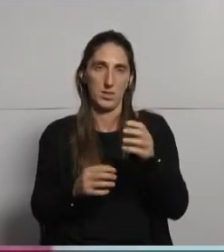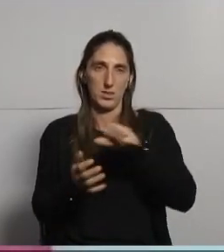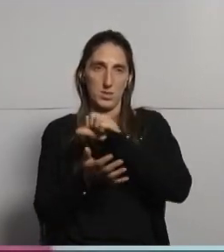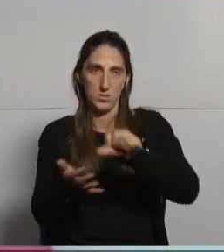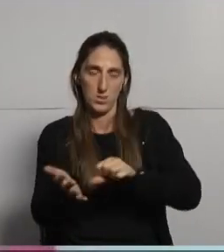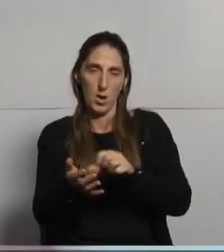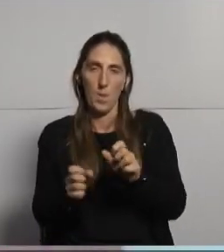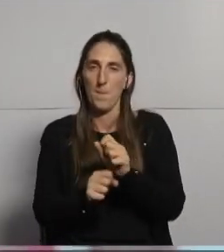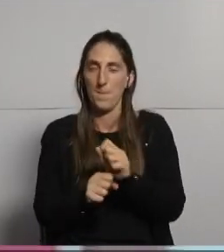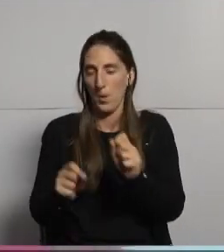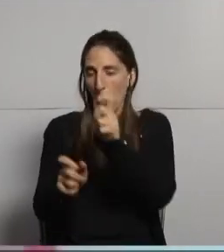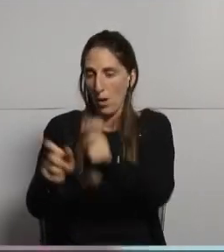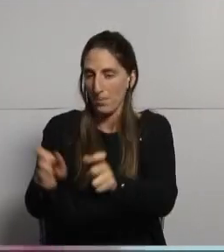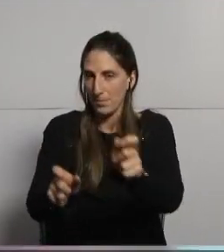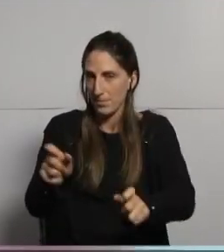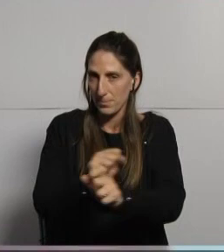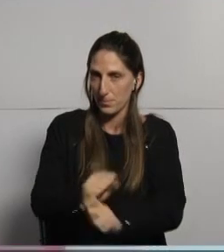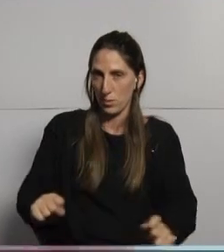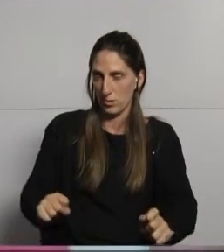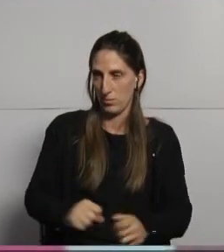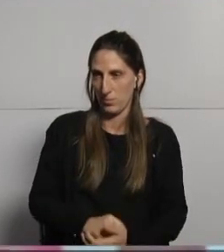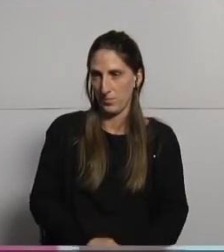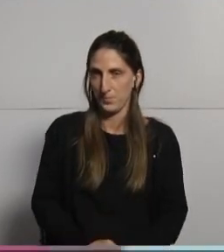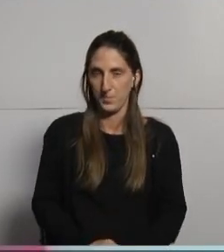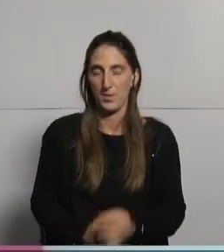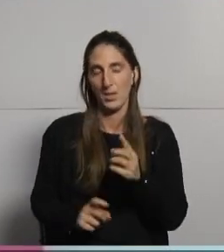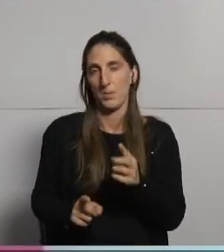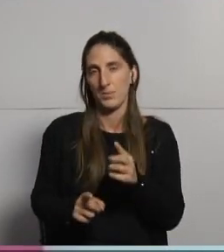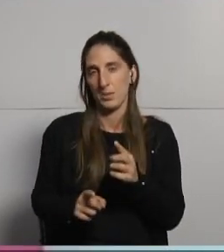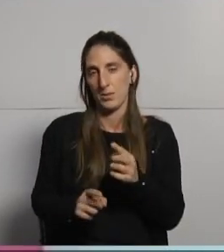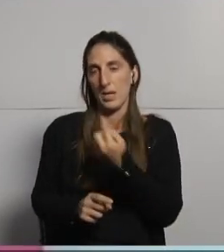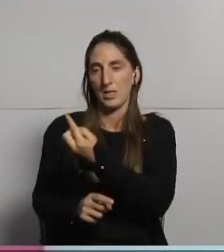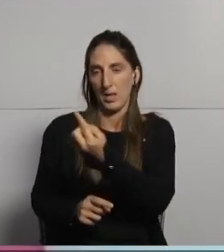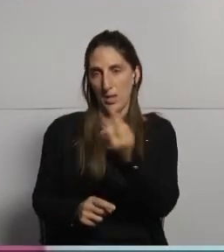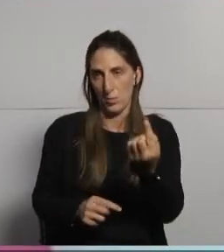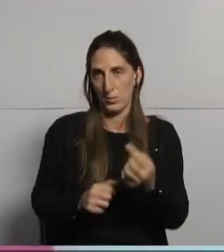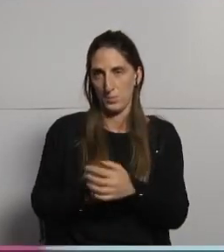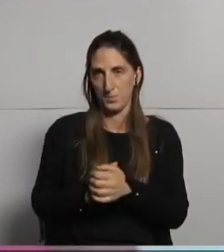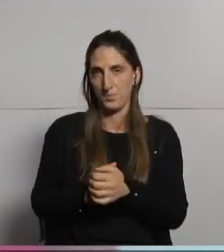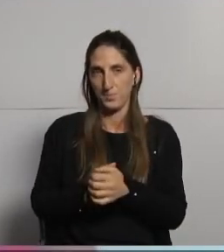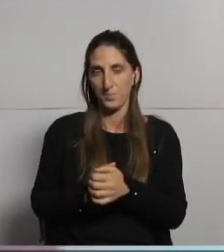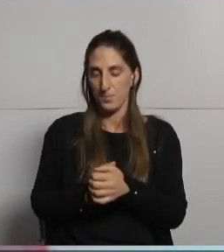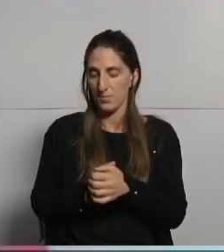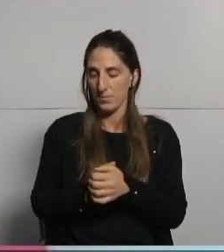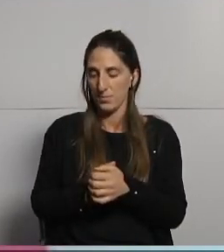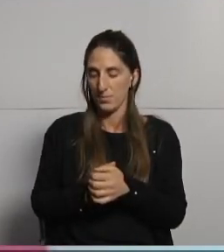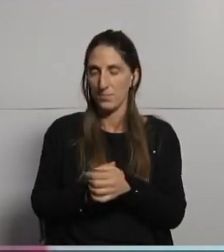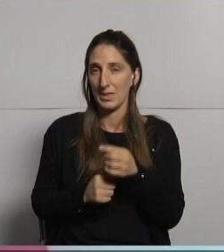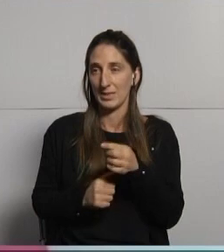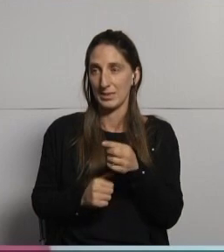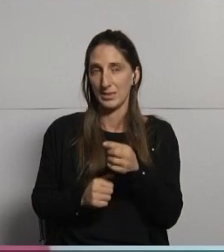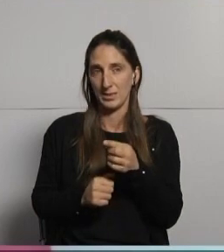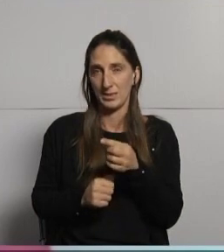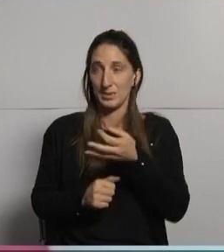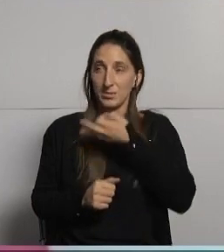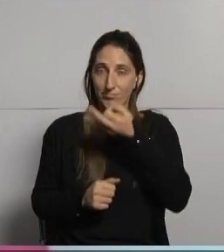ciudadanos posibles y en mayor cantidad también para cada uno de ellos, ¿no? Y bueno, como este panel se trata sobre